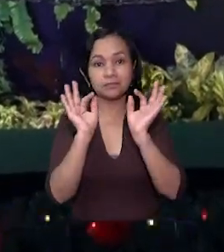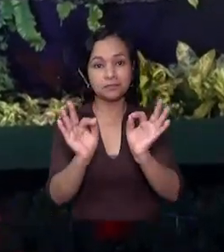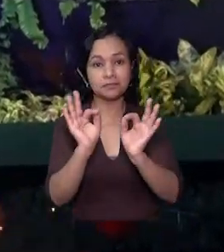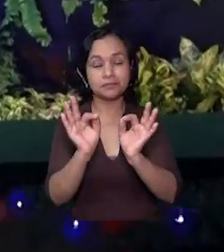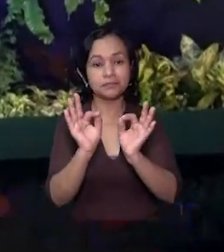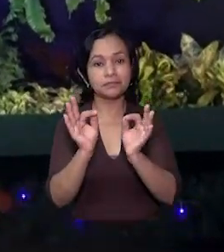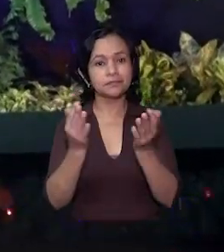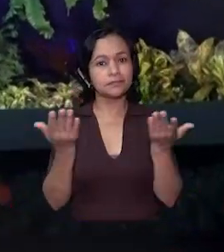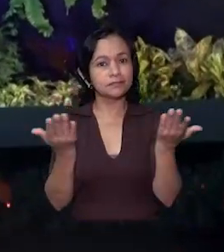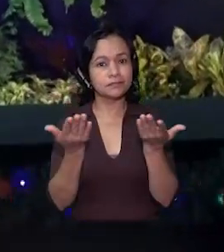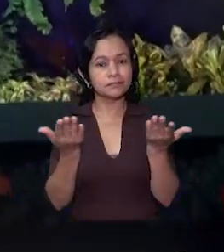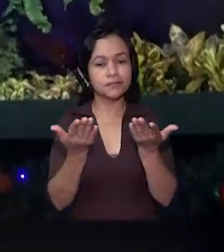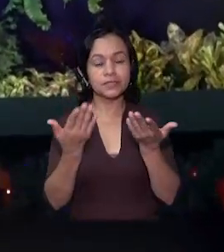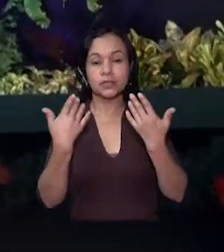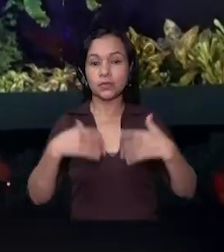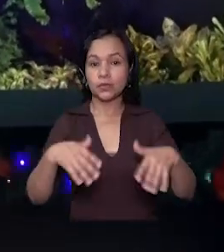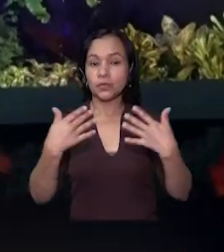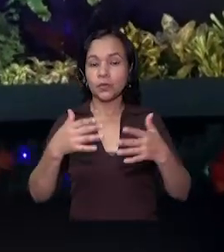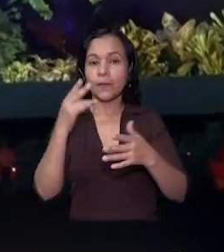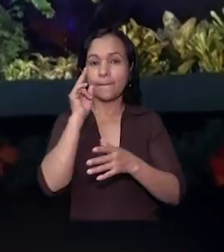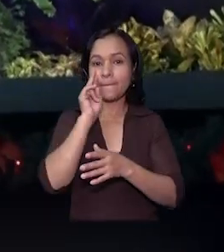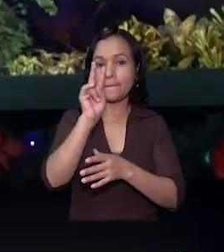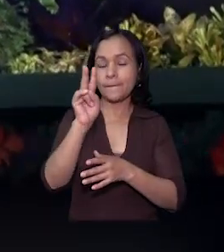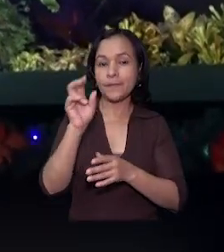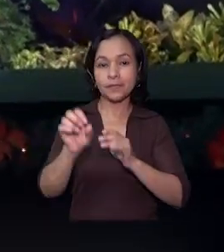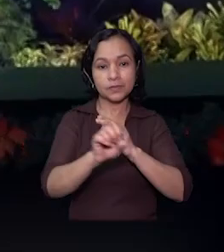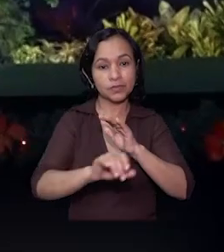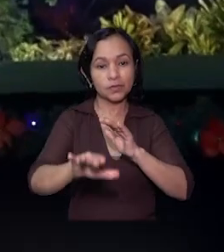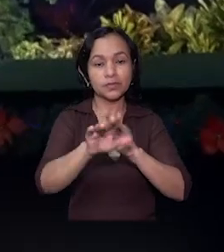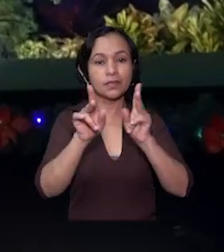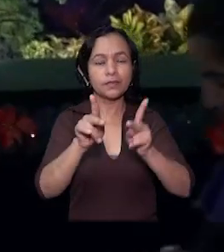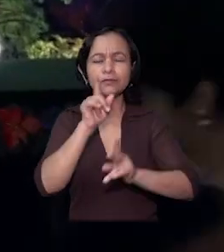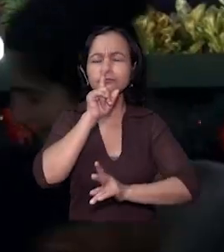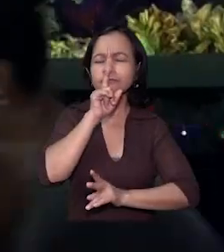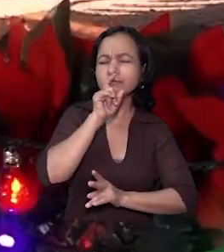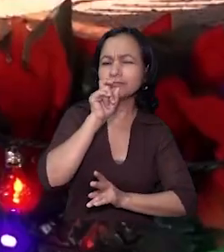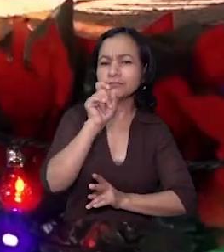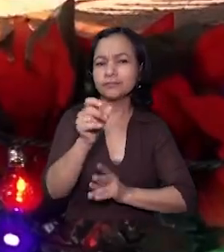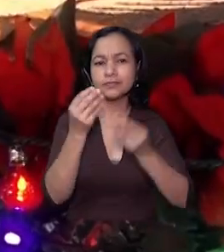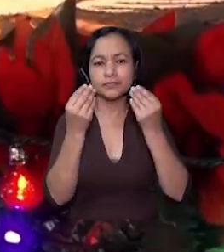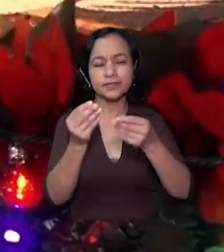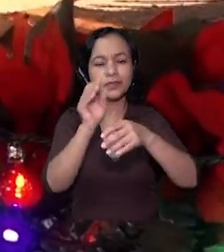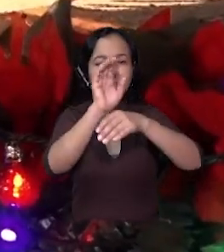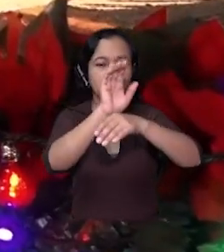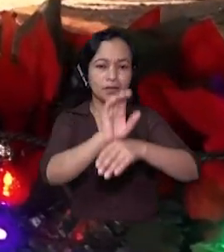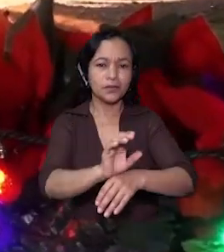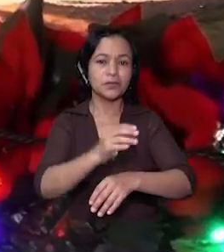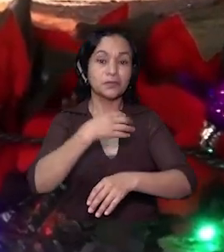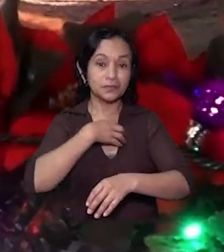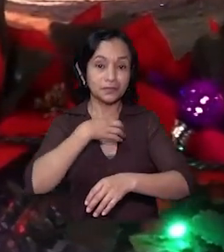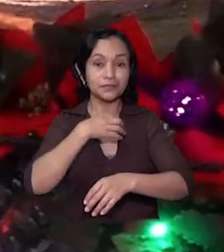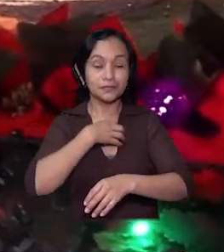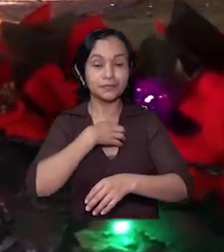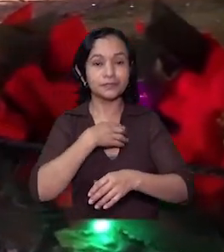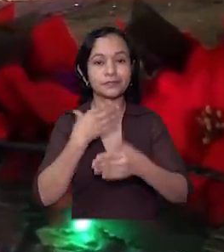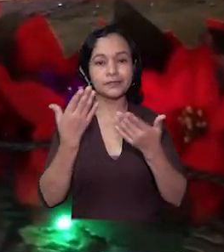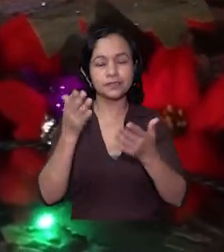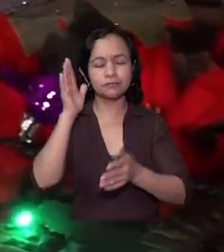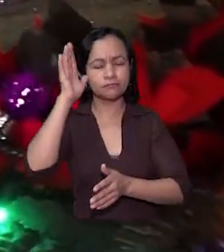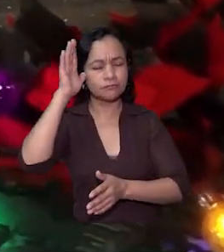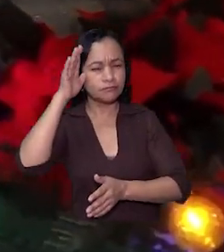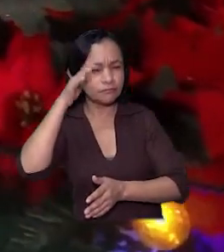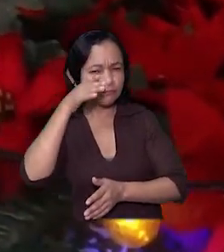Abarcó un gran impacto social y prácticamente se convirtió en una tradición inicial.